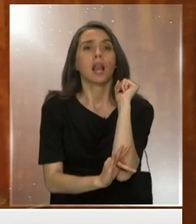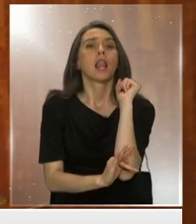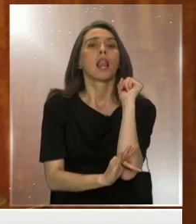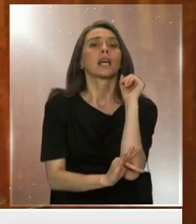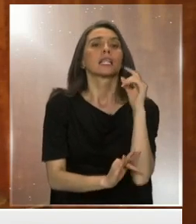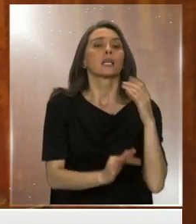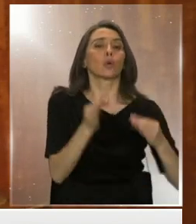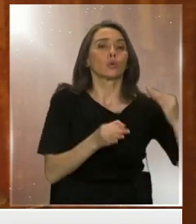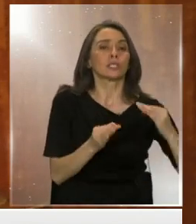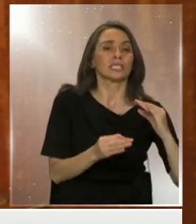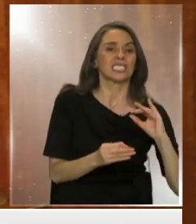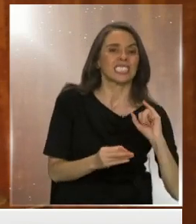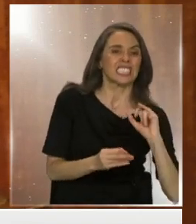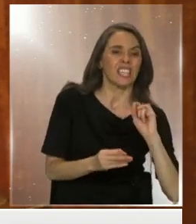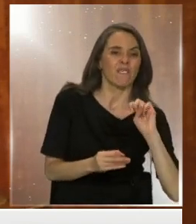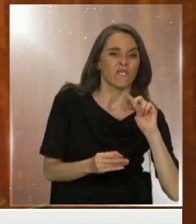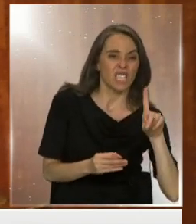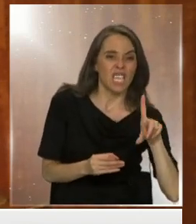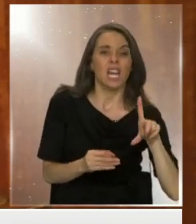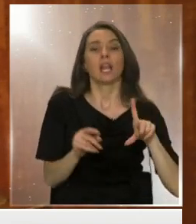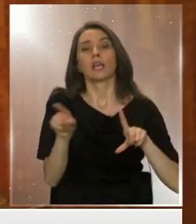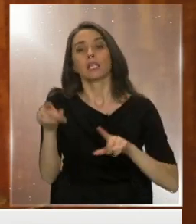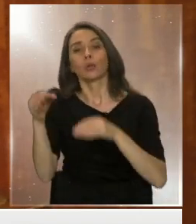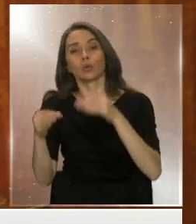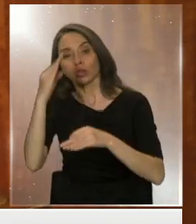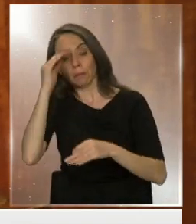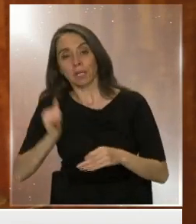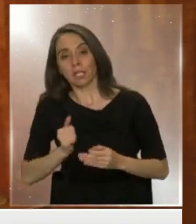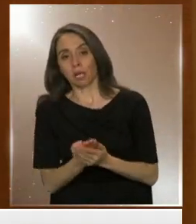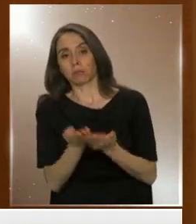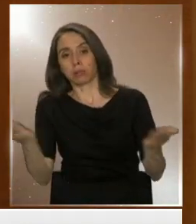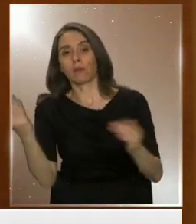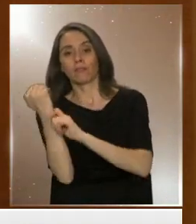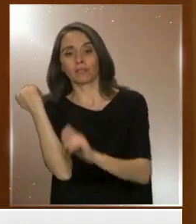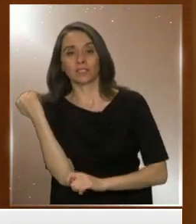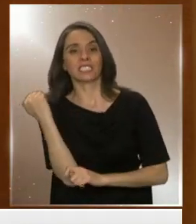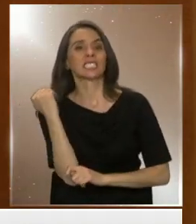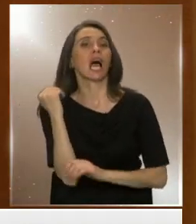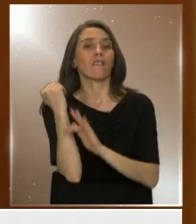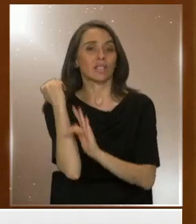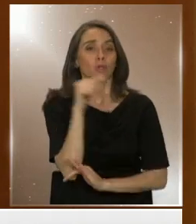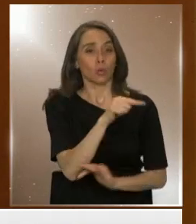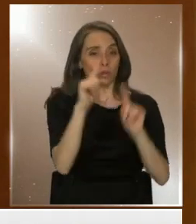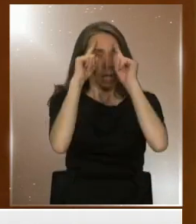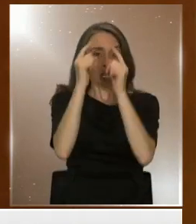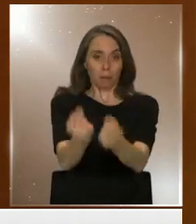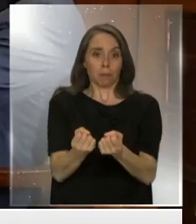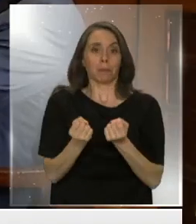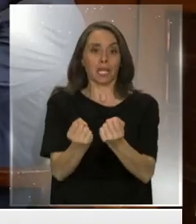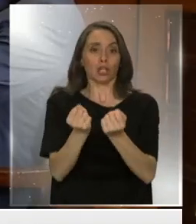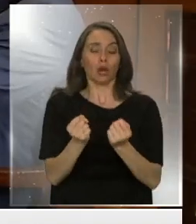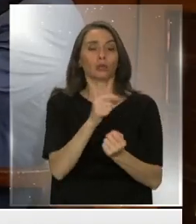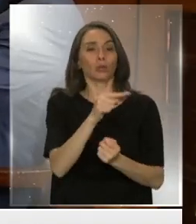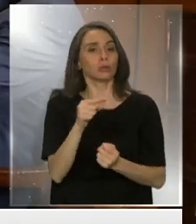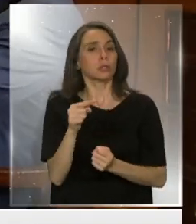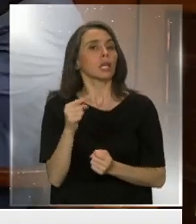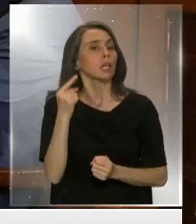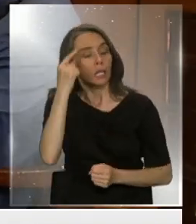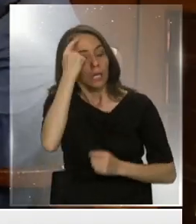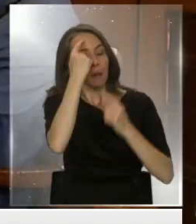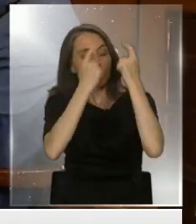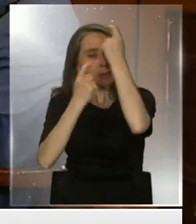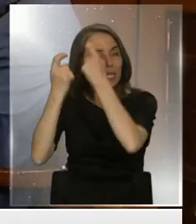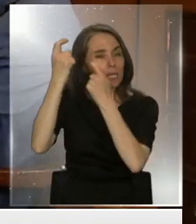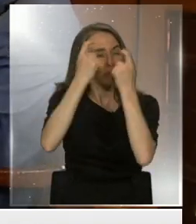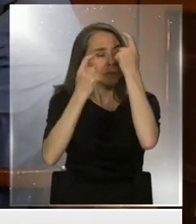por lo tanto son antecedentes que están en este momento siendo investigados usted es piloto entonces los aquí lo que dice también en su cabeza deben correr